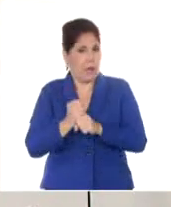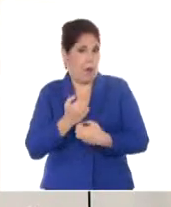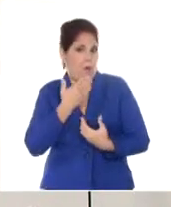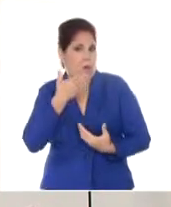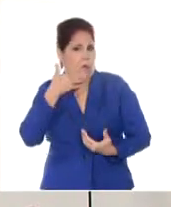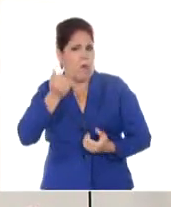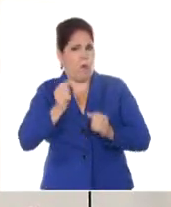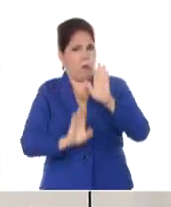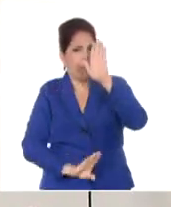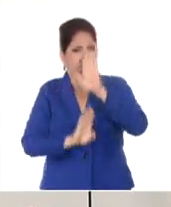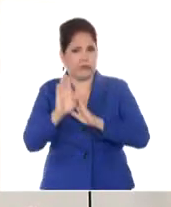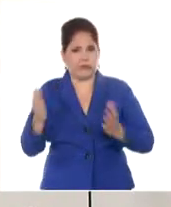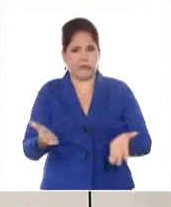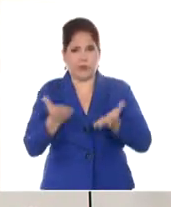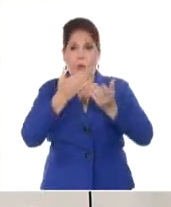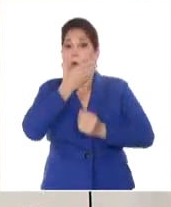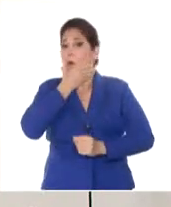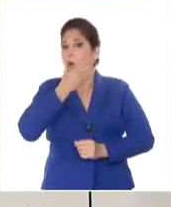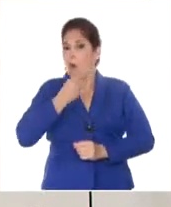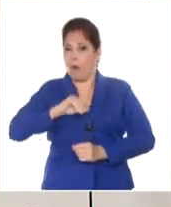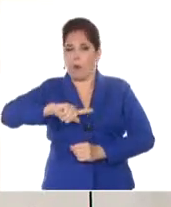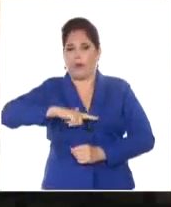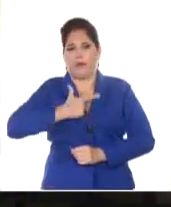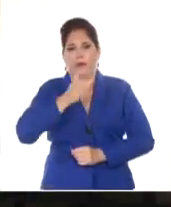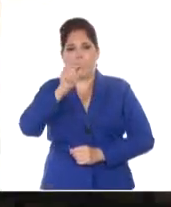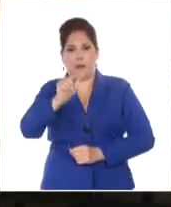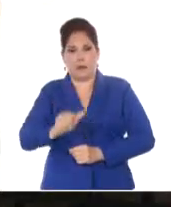favor del desarrollo de la joven vanguardia artística.